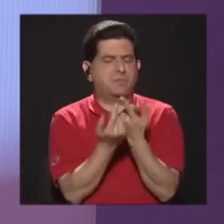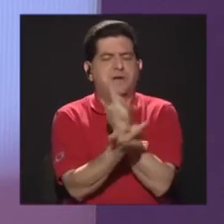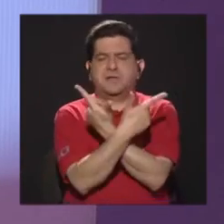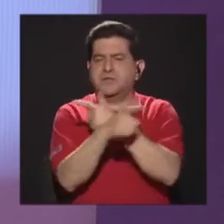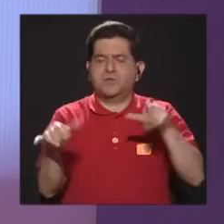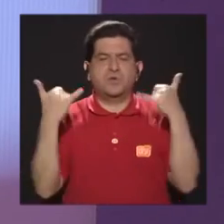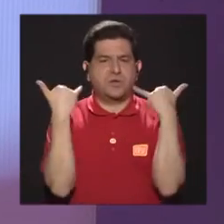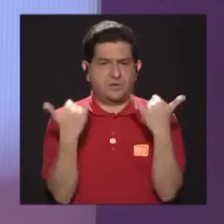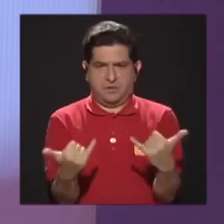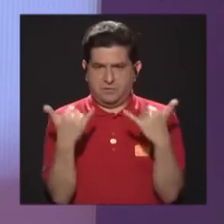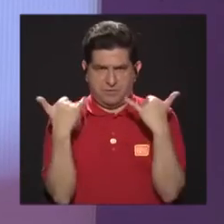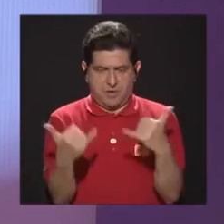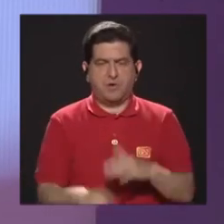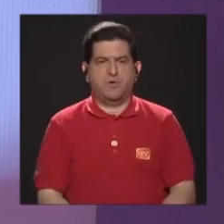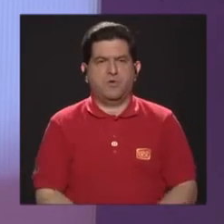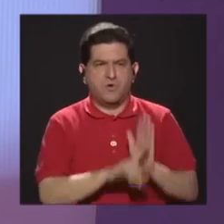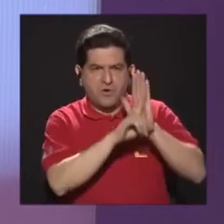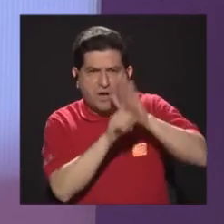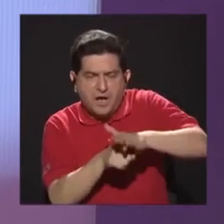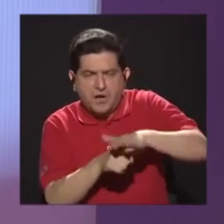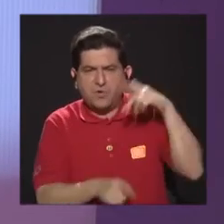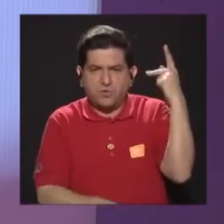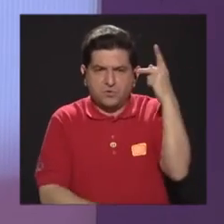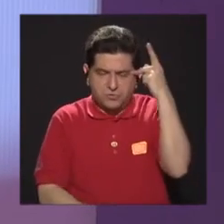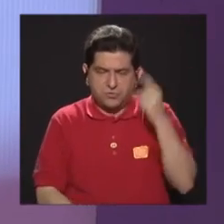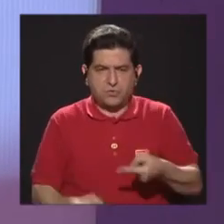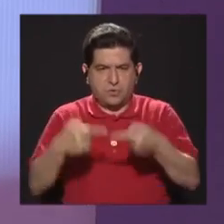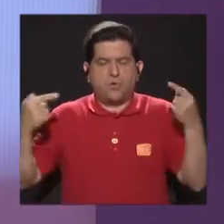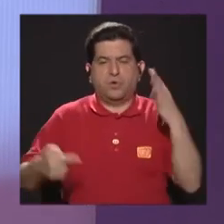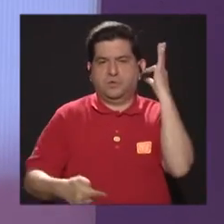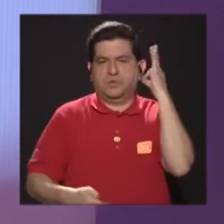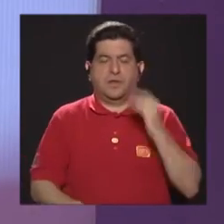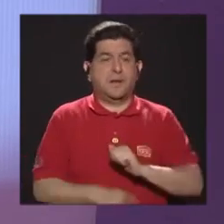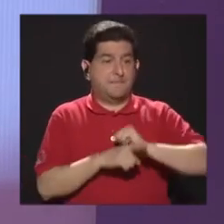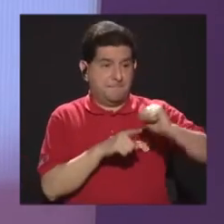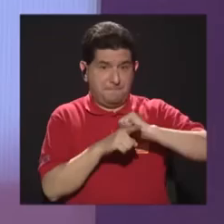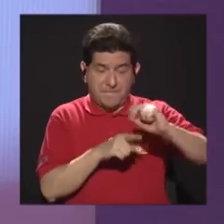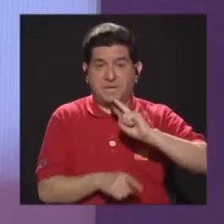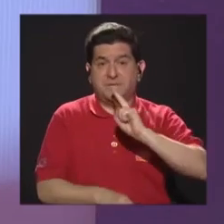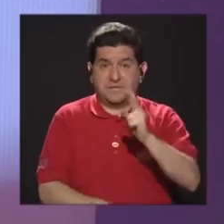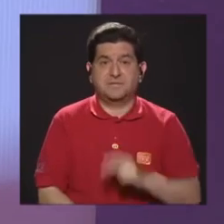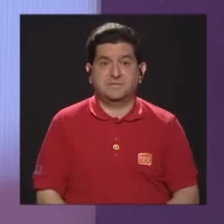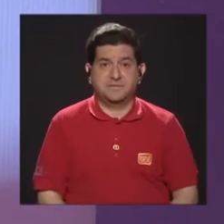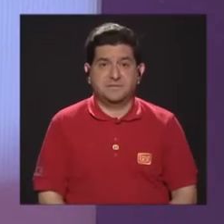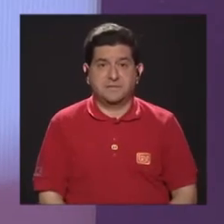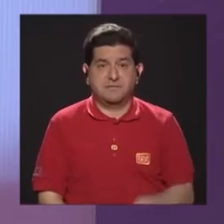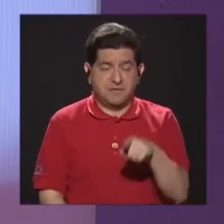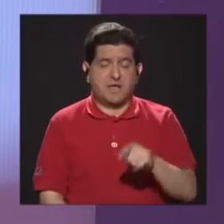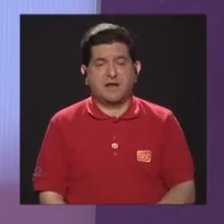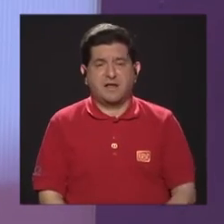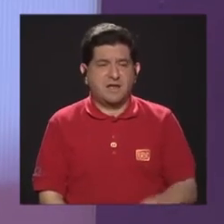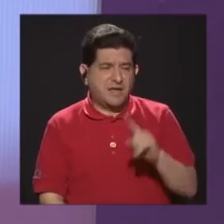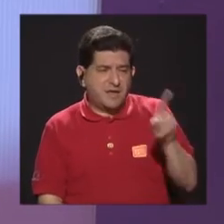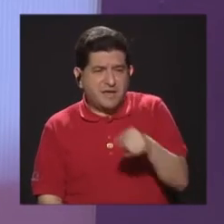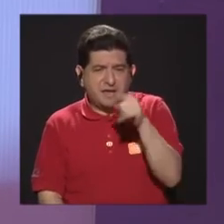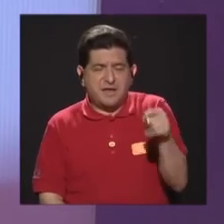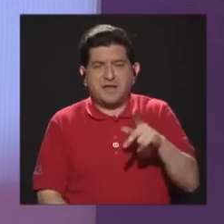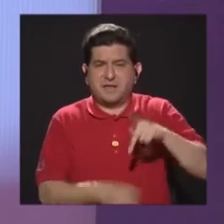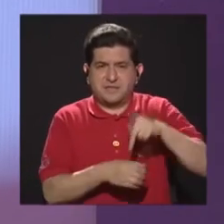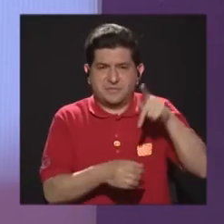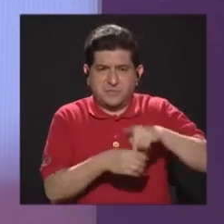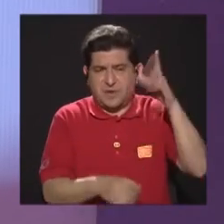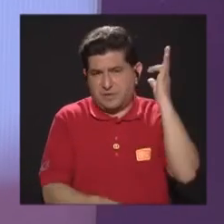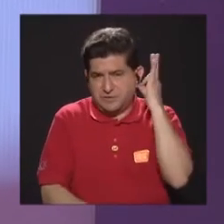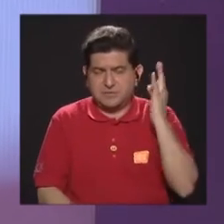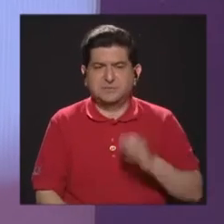en este momento del acoso político hacia las mujeres. Hay prácticas realmente que vienen a inhibir la participación de las